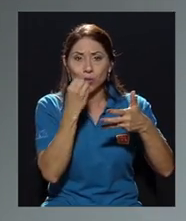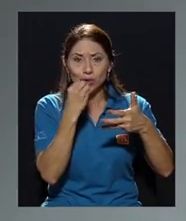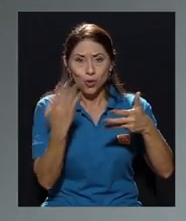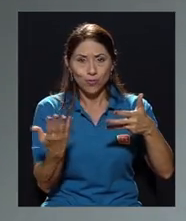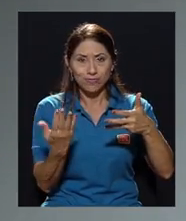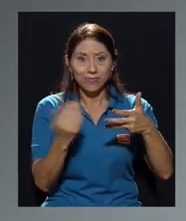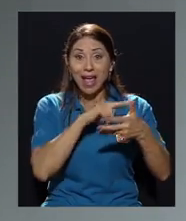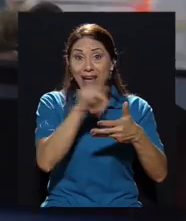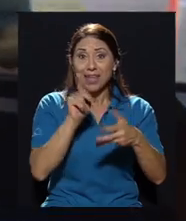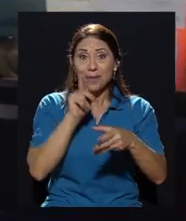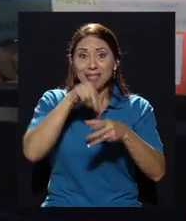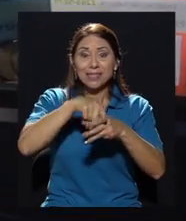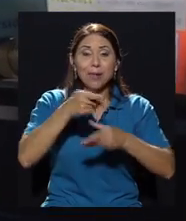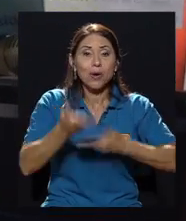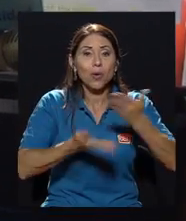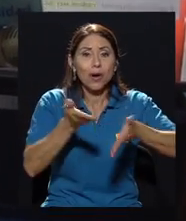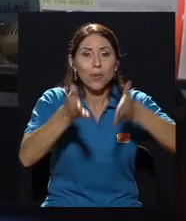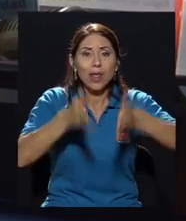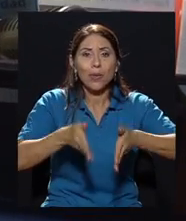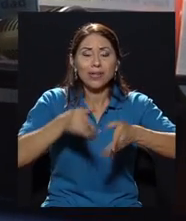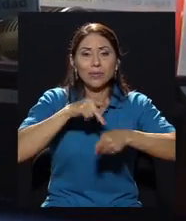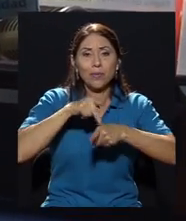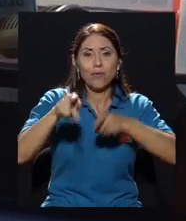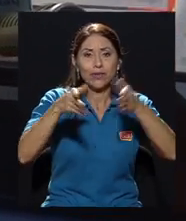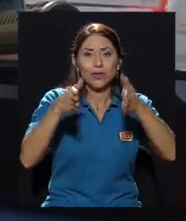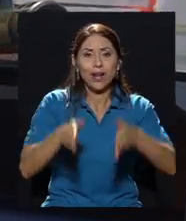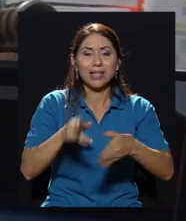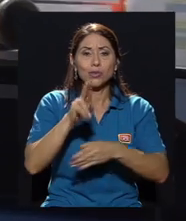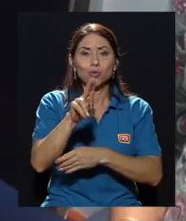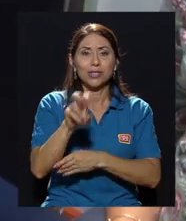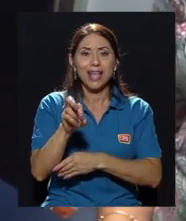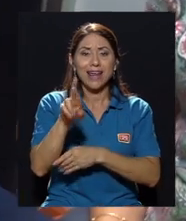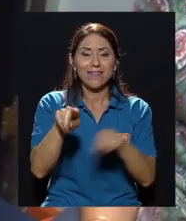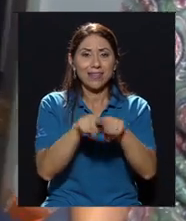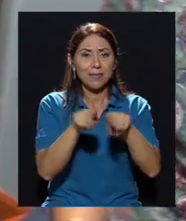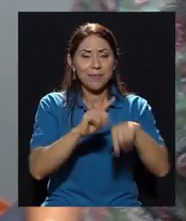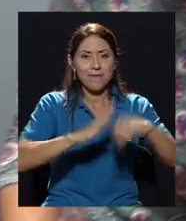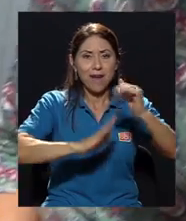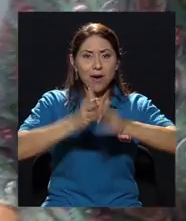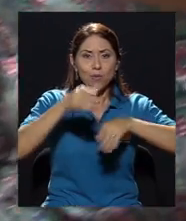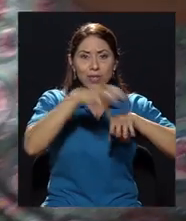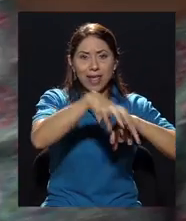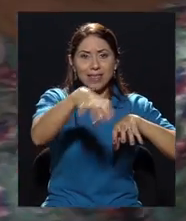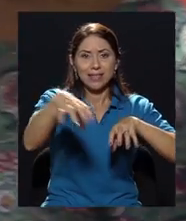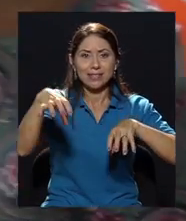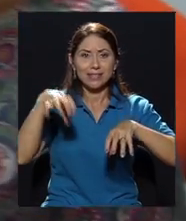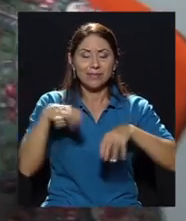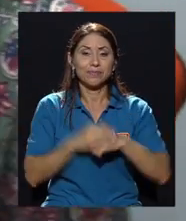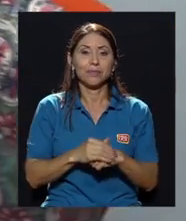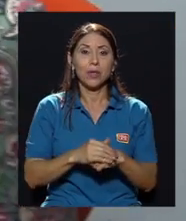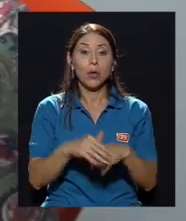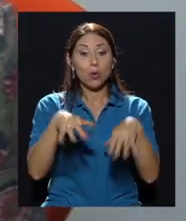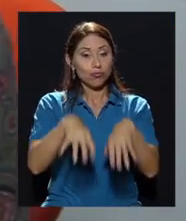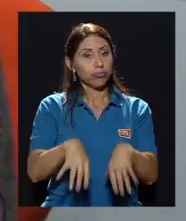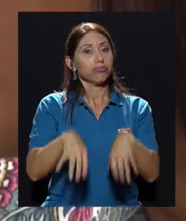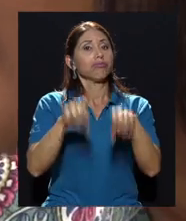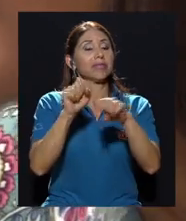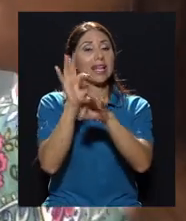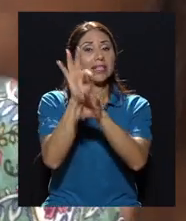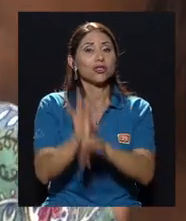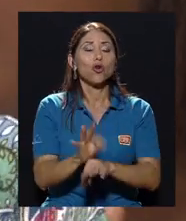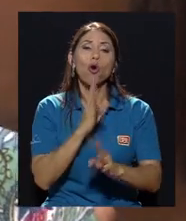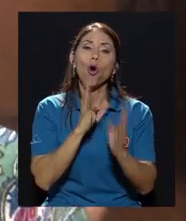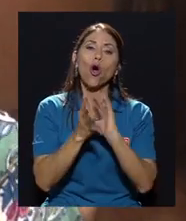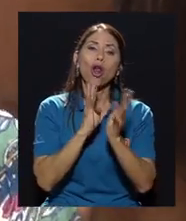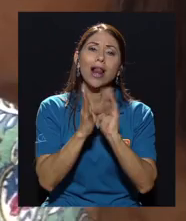y nutrición, donde participan colaboradores profesionales de la UCR y facultades. Rescatar la tradición